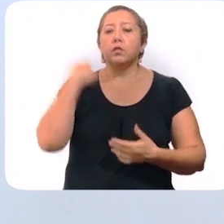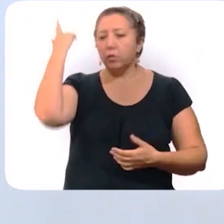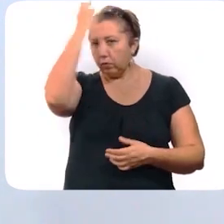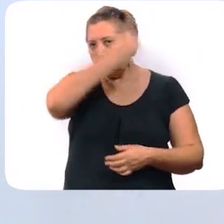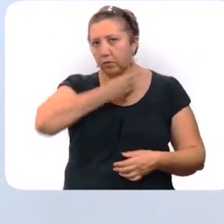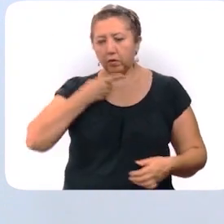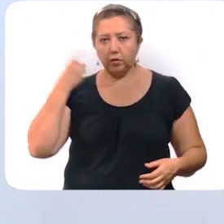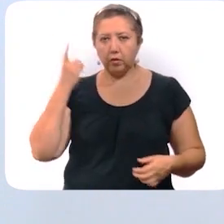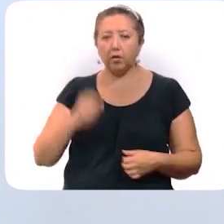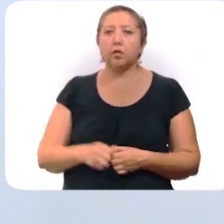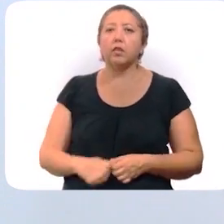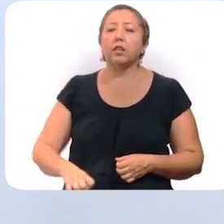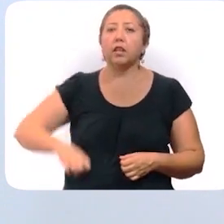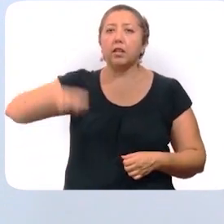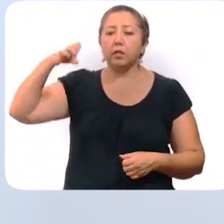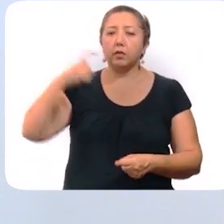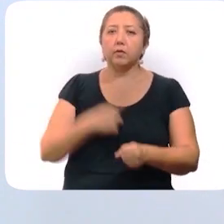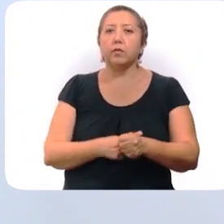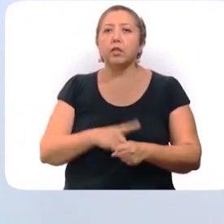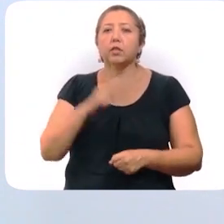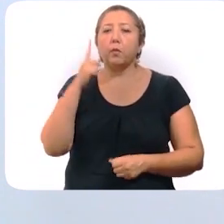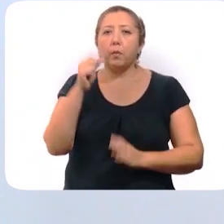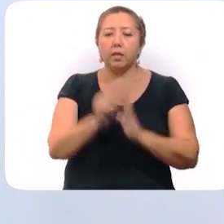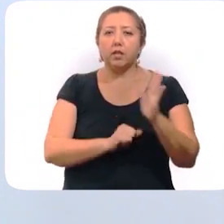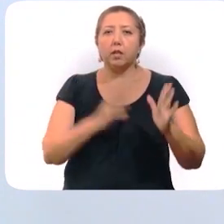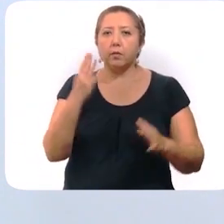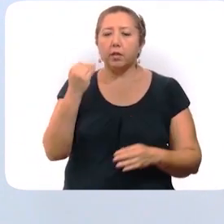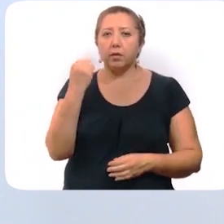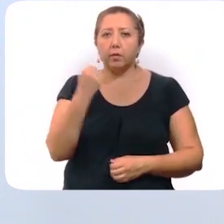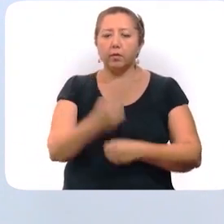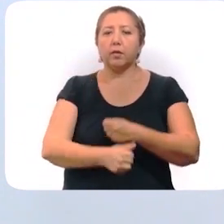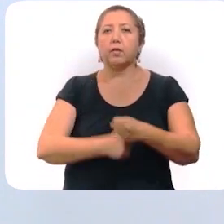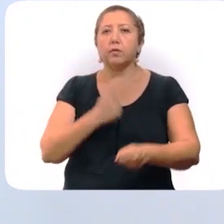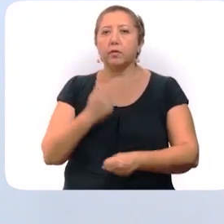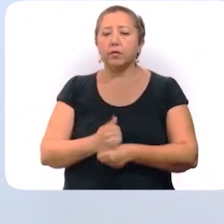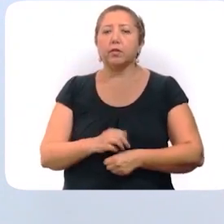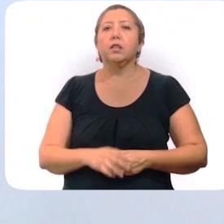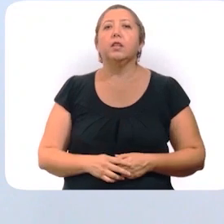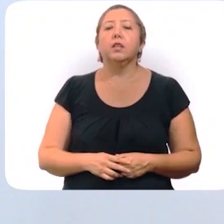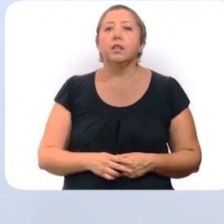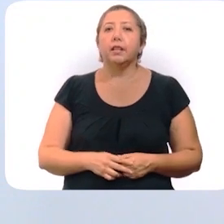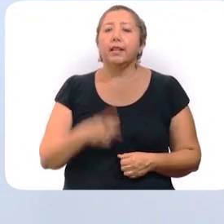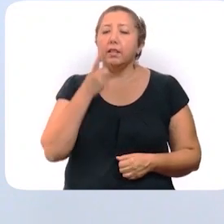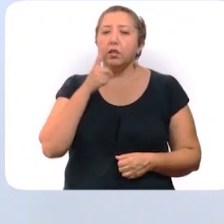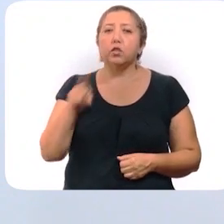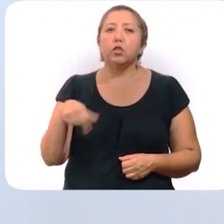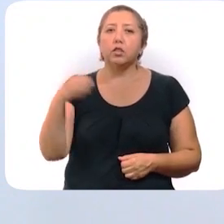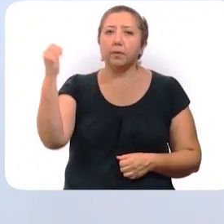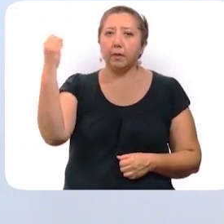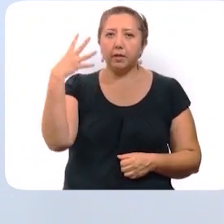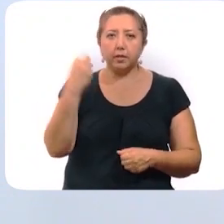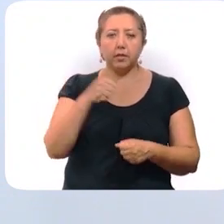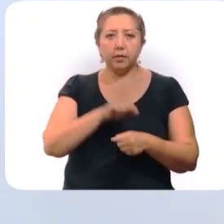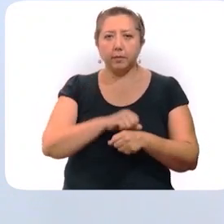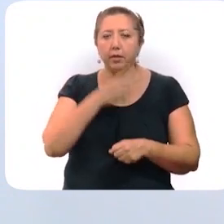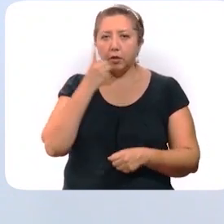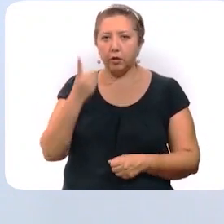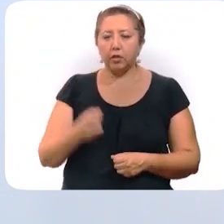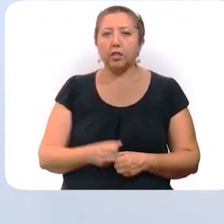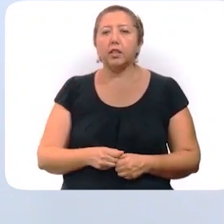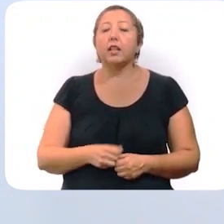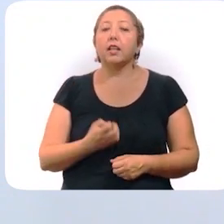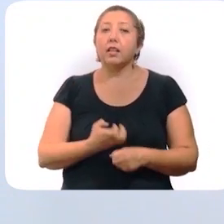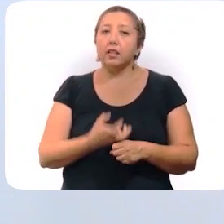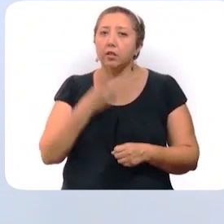del diagnóstico el rango de edad de los casos es de un mes a 99 años estos son los indicadores semanales de nuestro